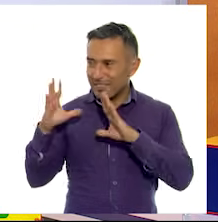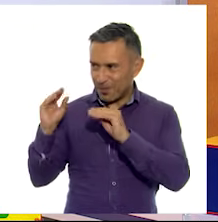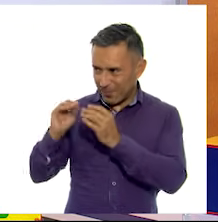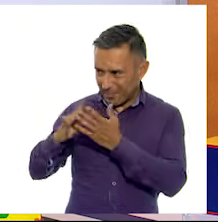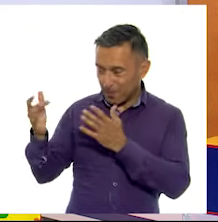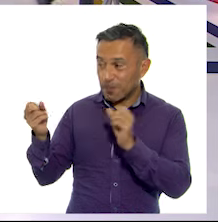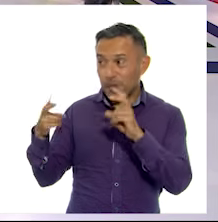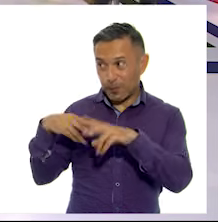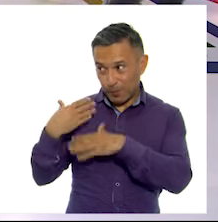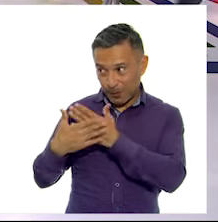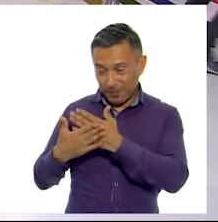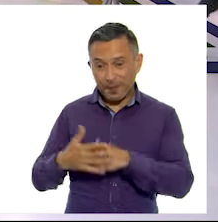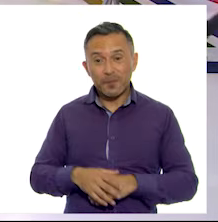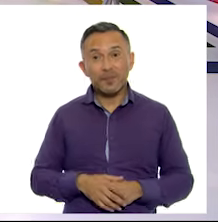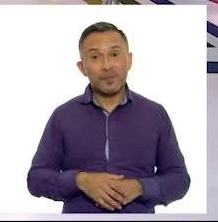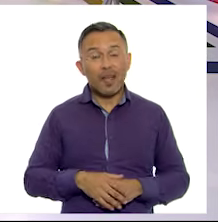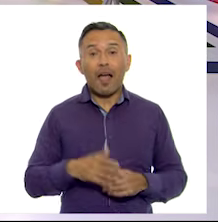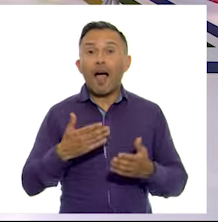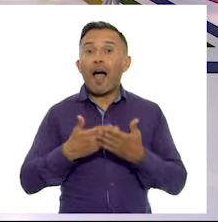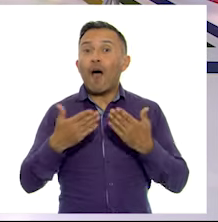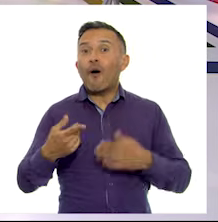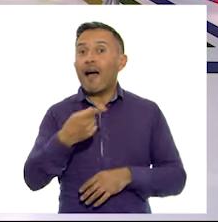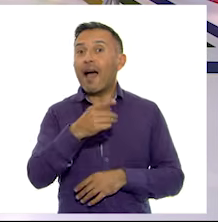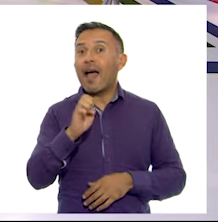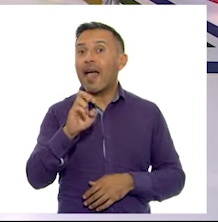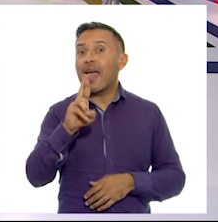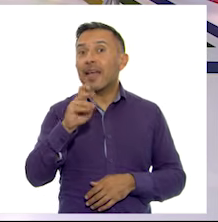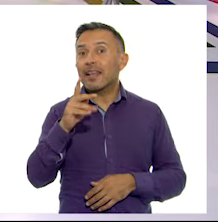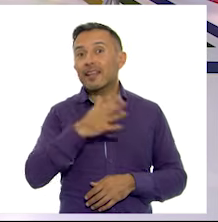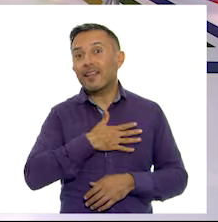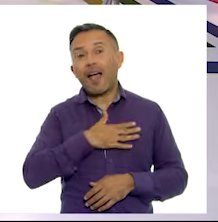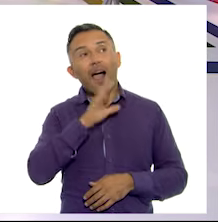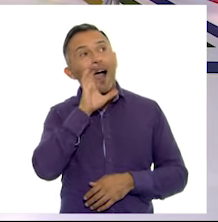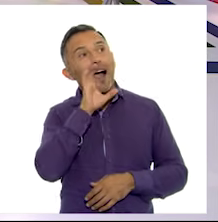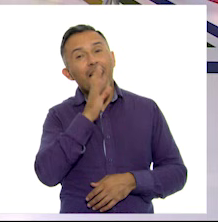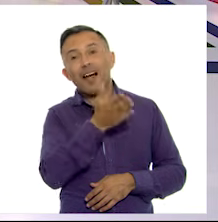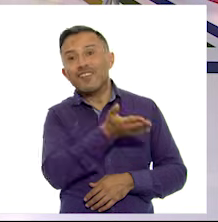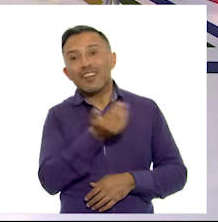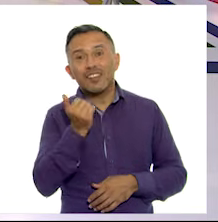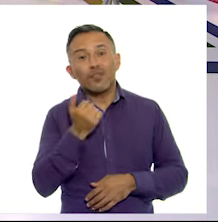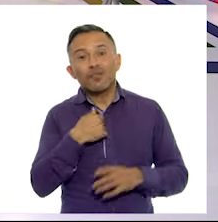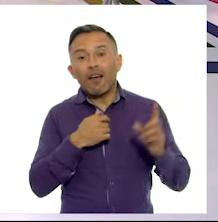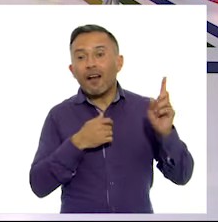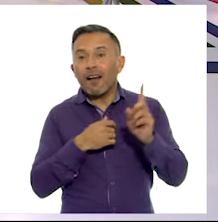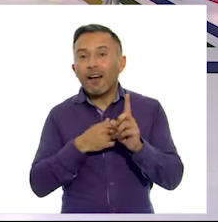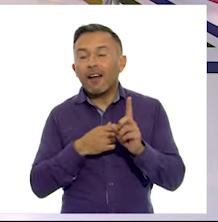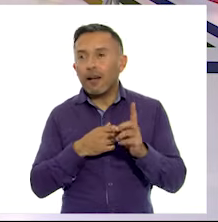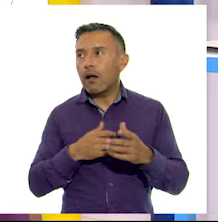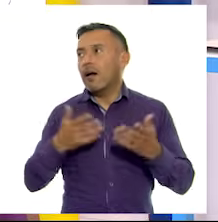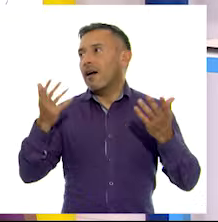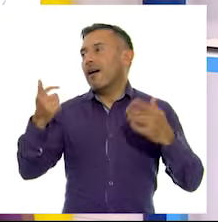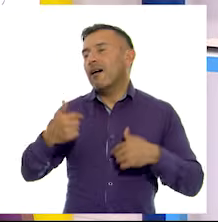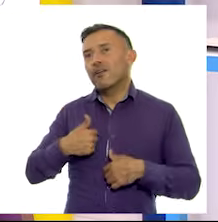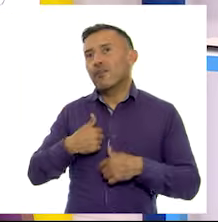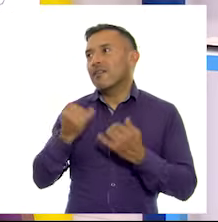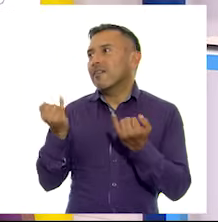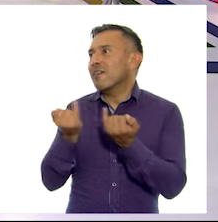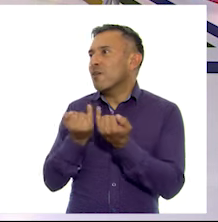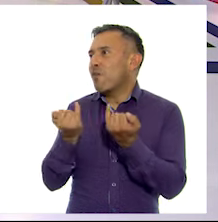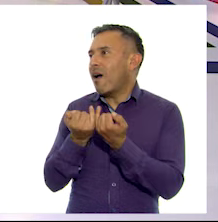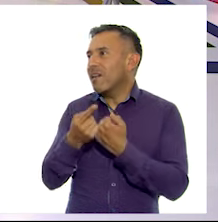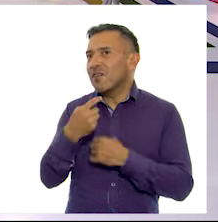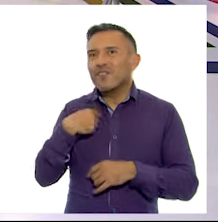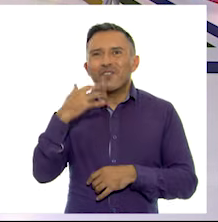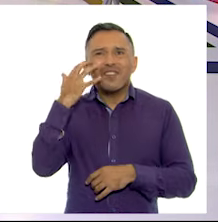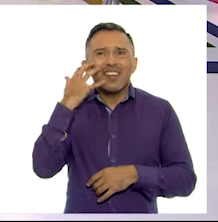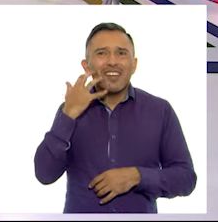próxima. Bye. Pues ahora sí vamos a llamar a Eric. ¿Cómo ves, Eric? ¿Qué te salió? Ay, también estaba haciendo una especie de felino porque también